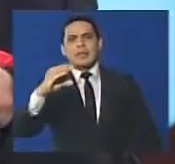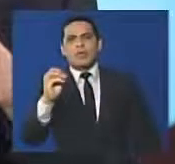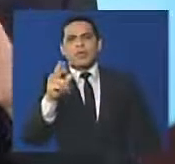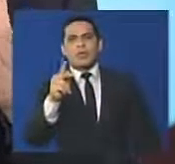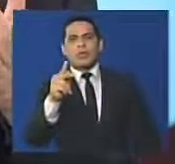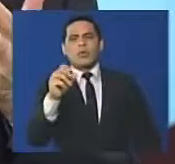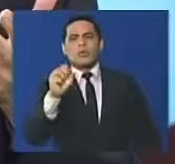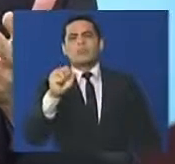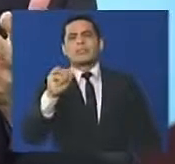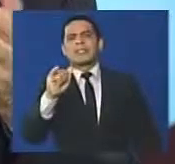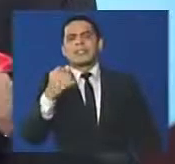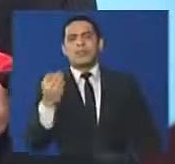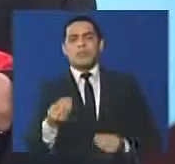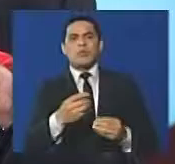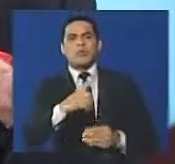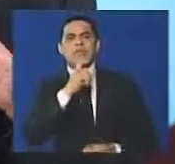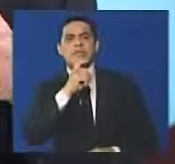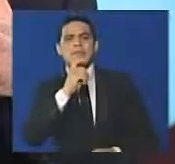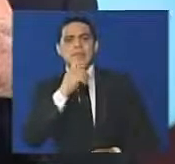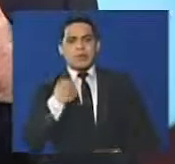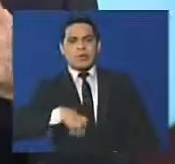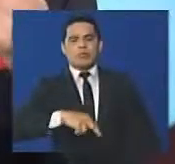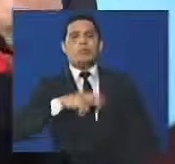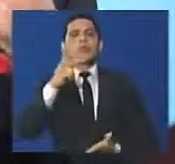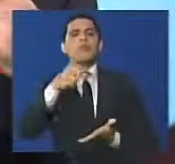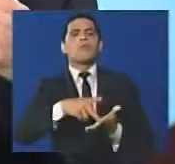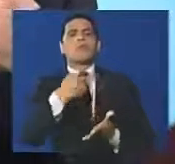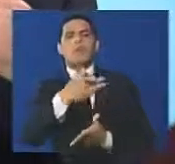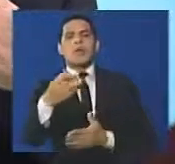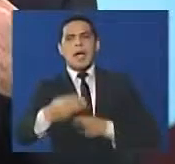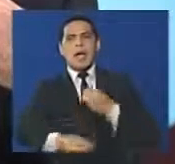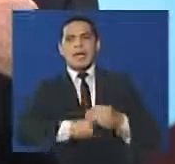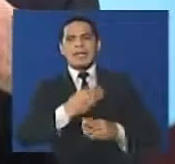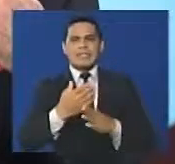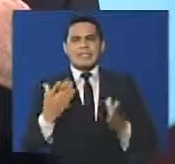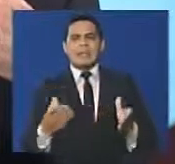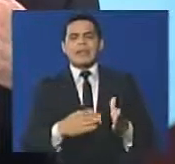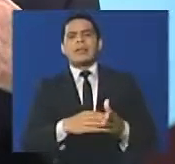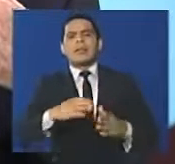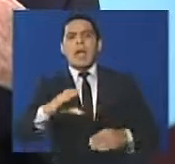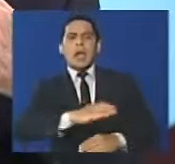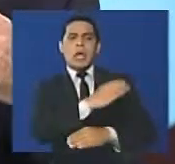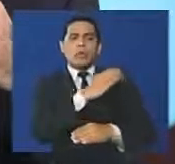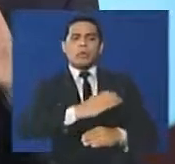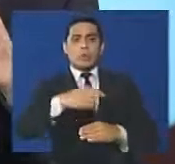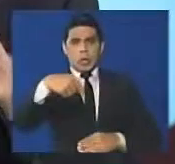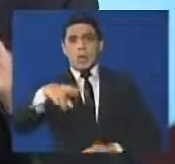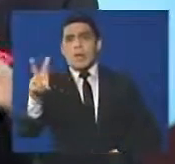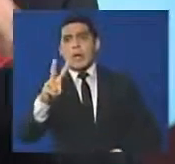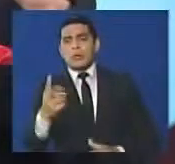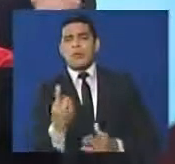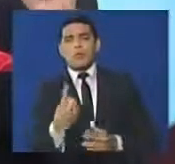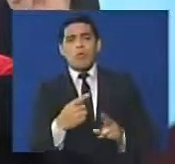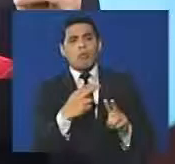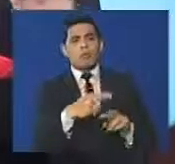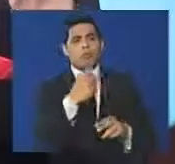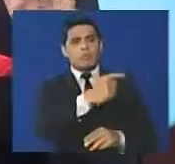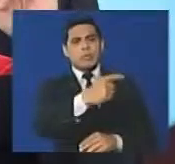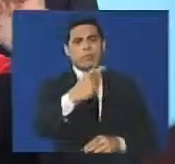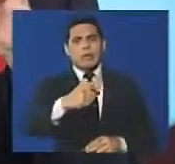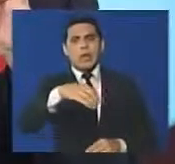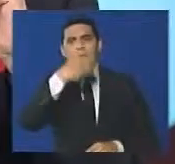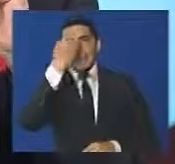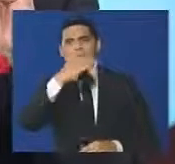tan difícil conseguir una fecha. Y nosotros fuimos allá a hacer parte de la cantata criolla con un coro de